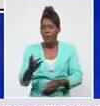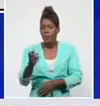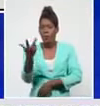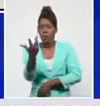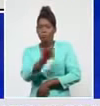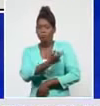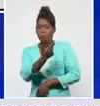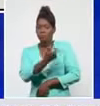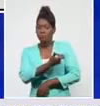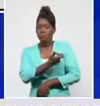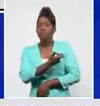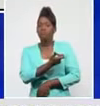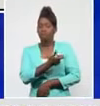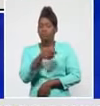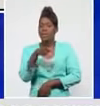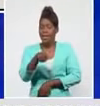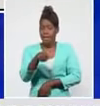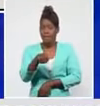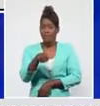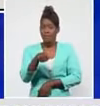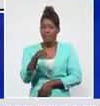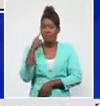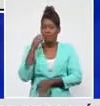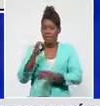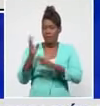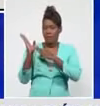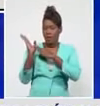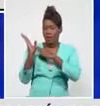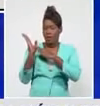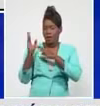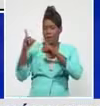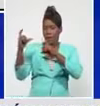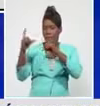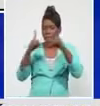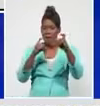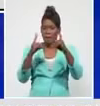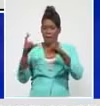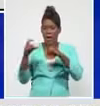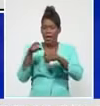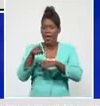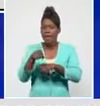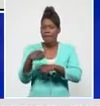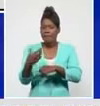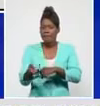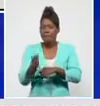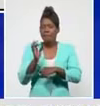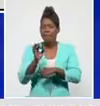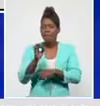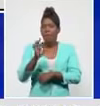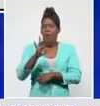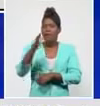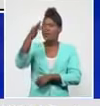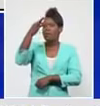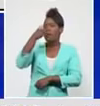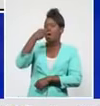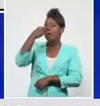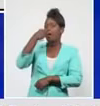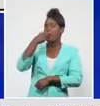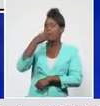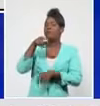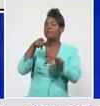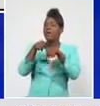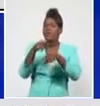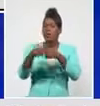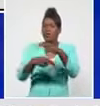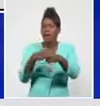antipoliomielítica oral bivalente. Ahí tienen la imagen, son las goticas que se le dan, y que en este caso se le va a aplicar